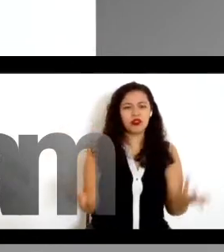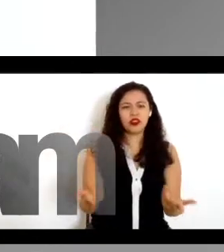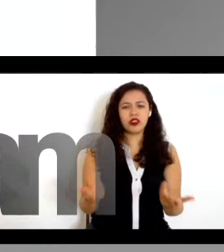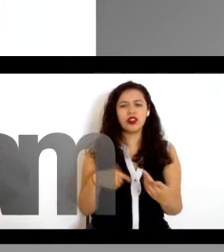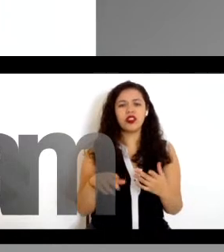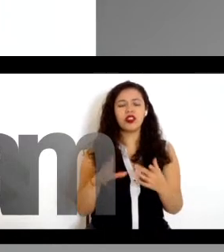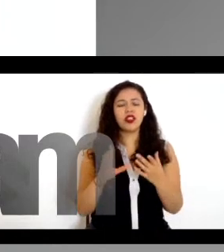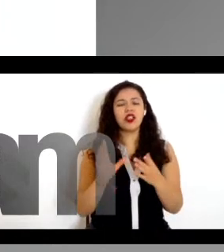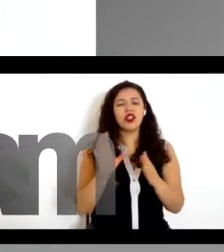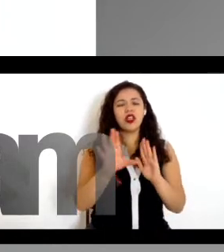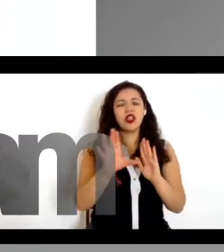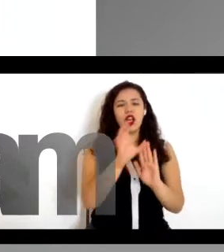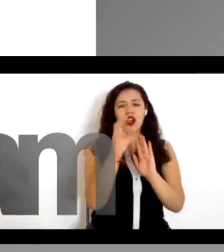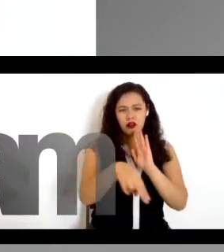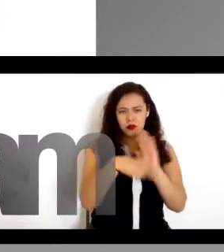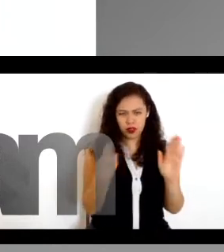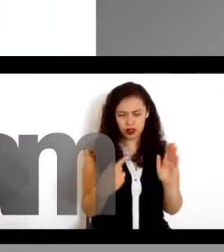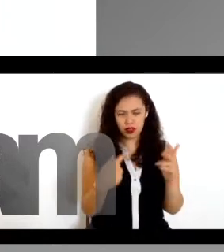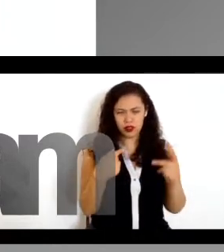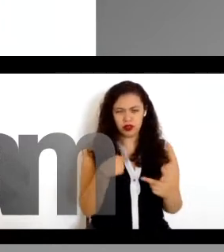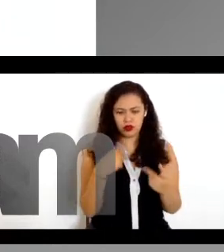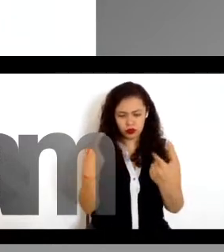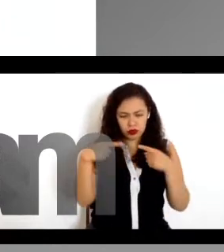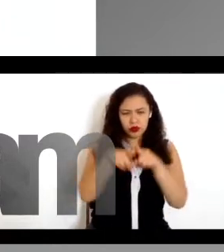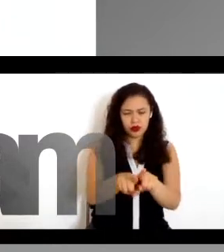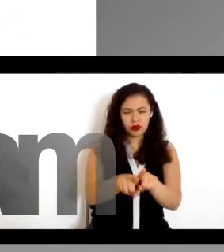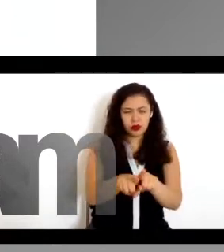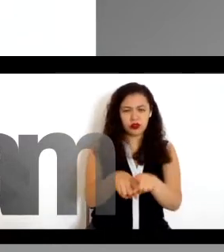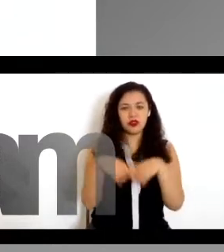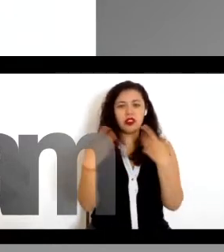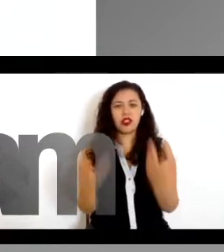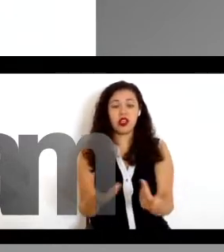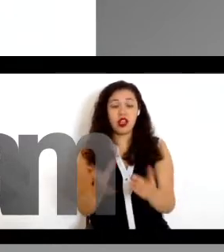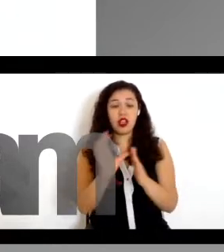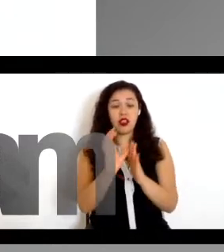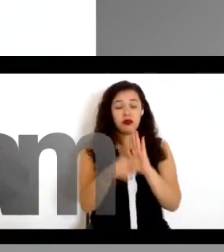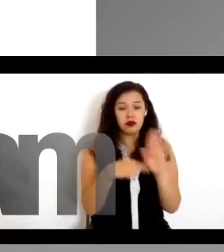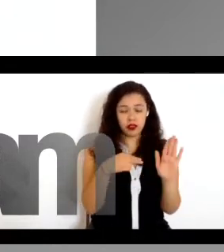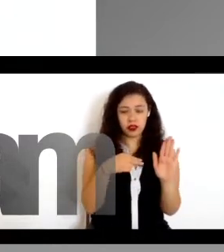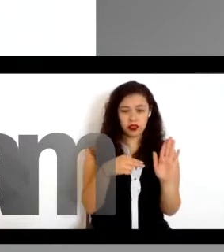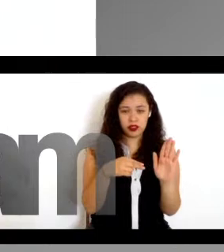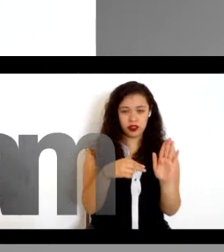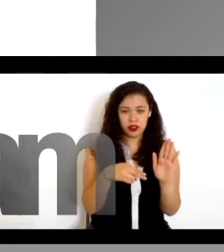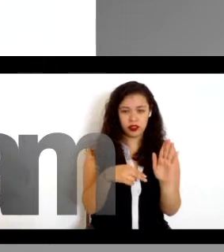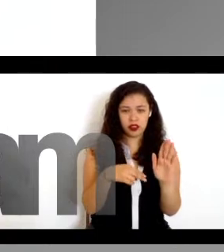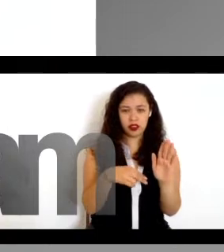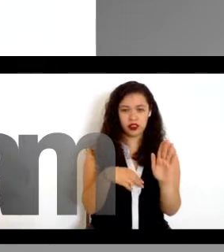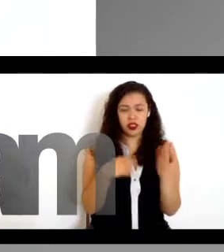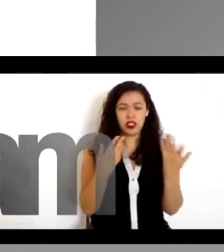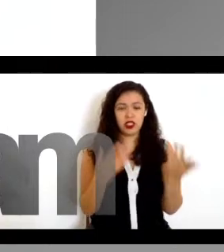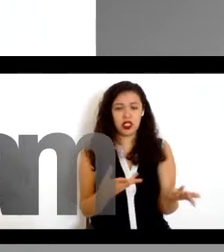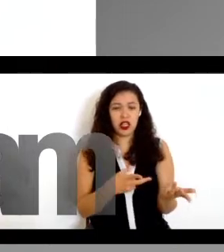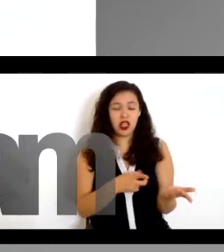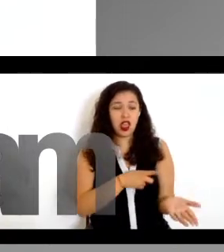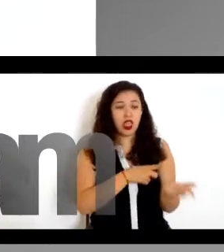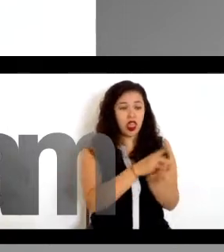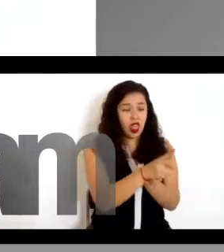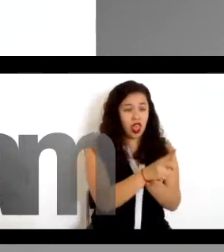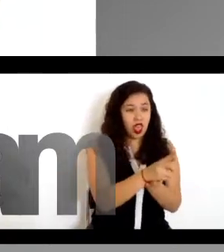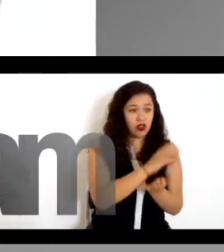convención, pero yo le adiciono a la propia convención de que no puede haber un derecho si no hay una